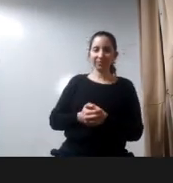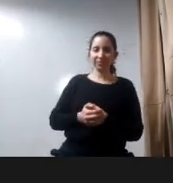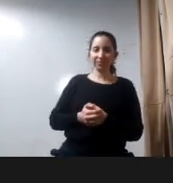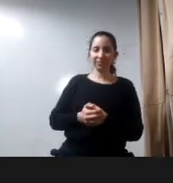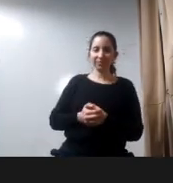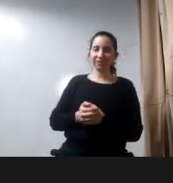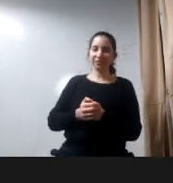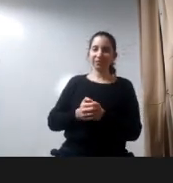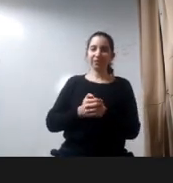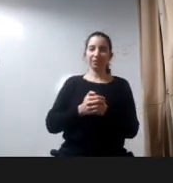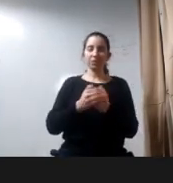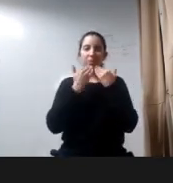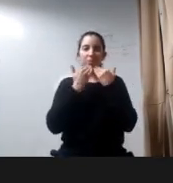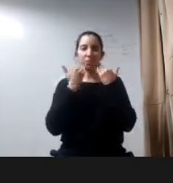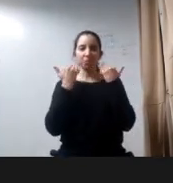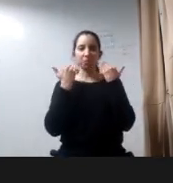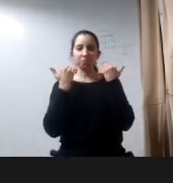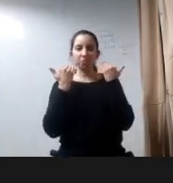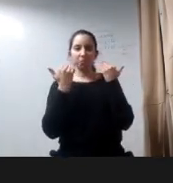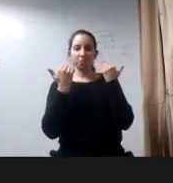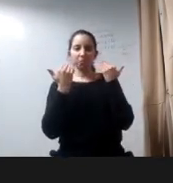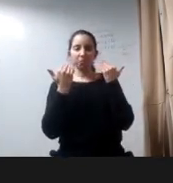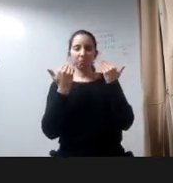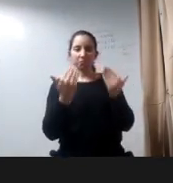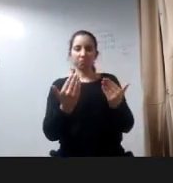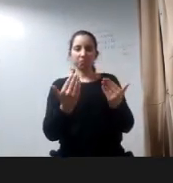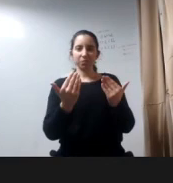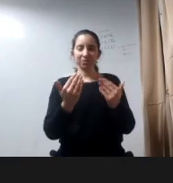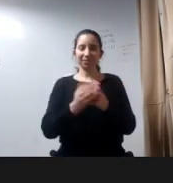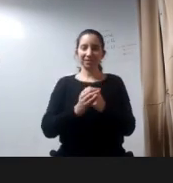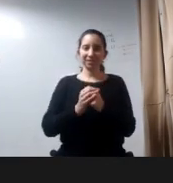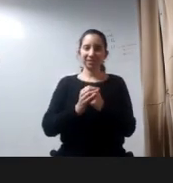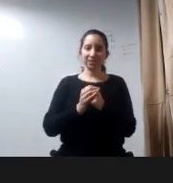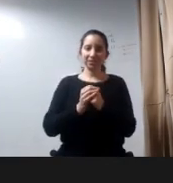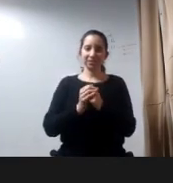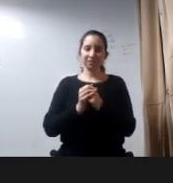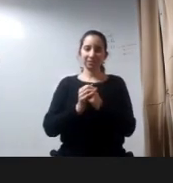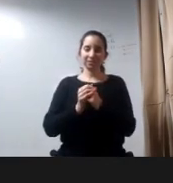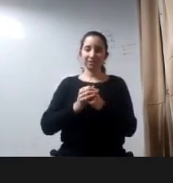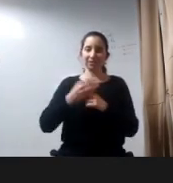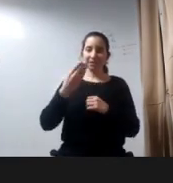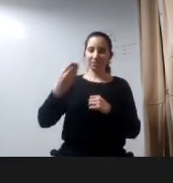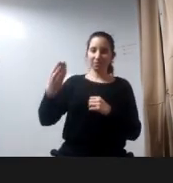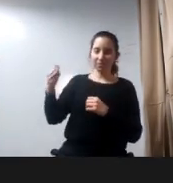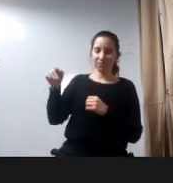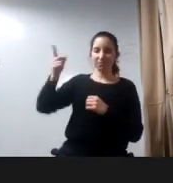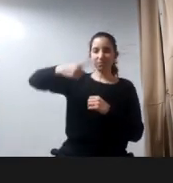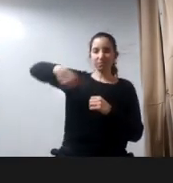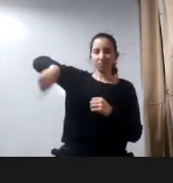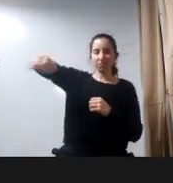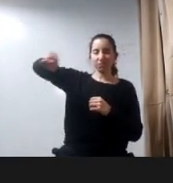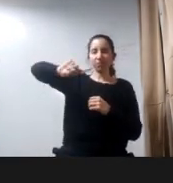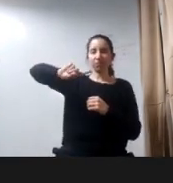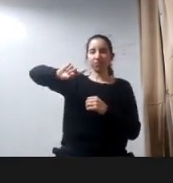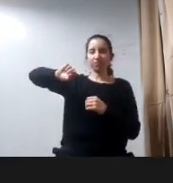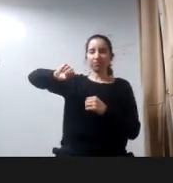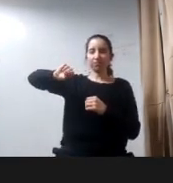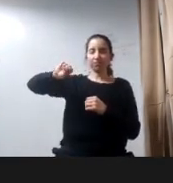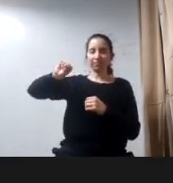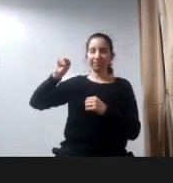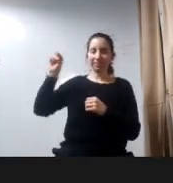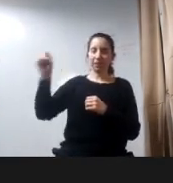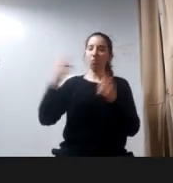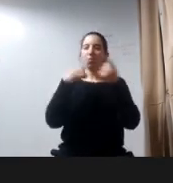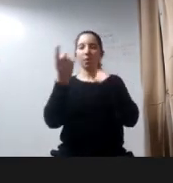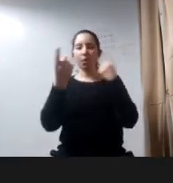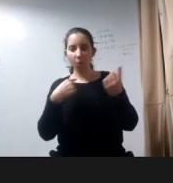No, quería decirle muchísimas gracias a los dos panelistas y también a todas las personas que mandaron preguntas y comentarios y